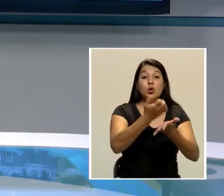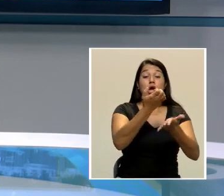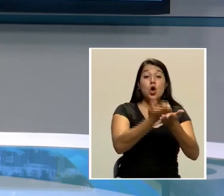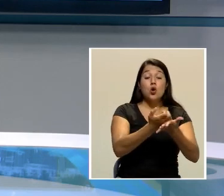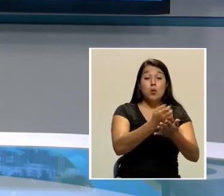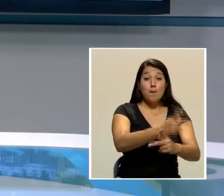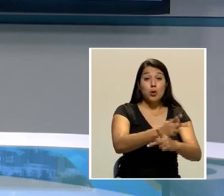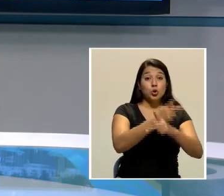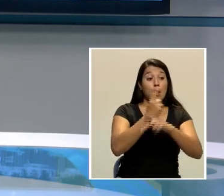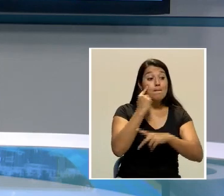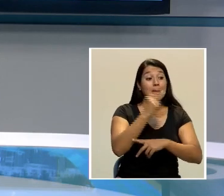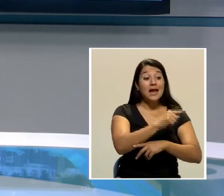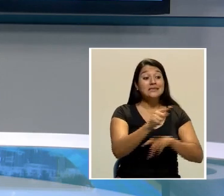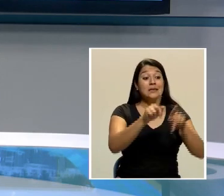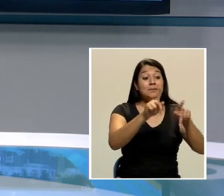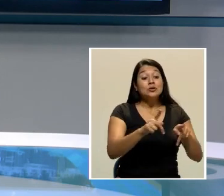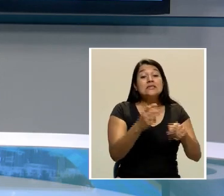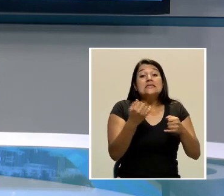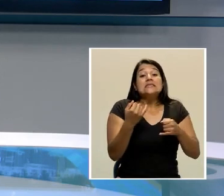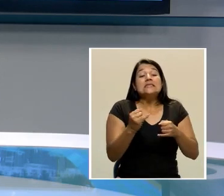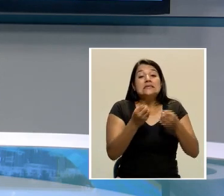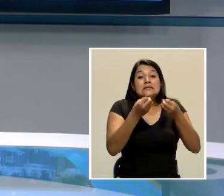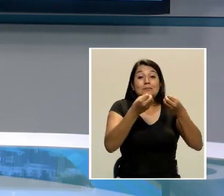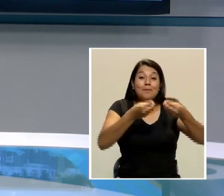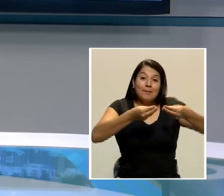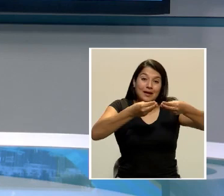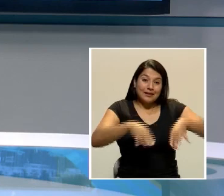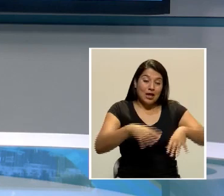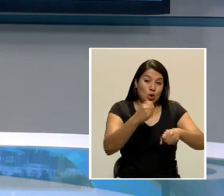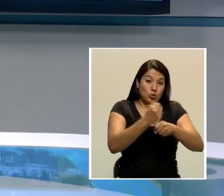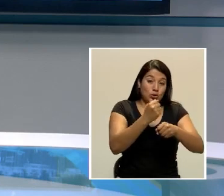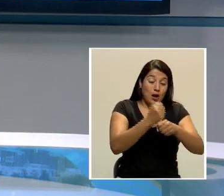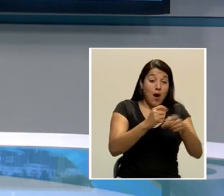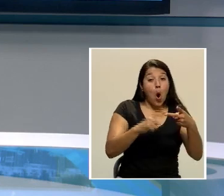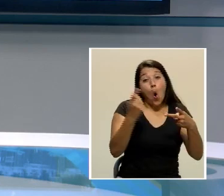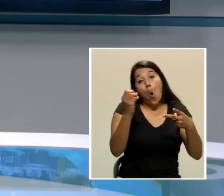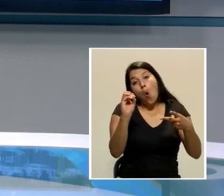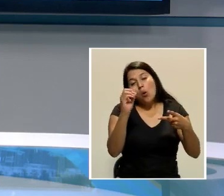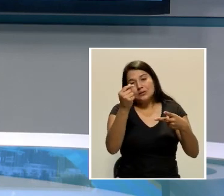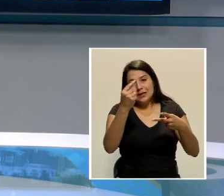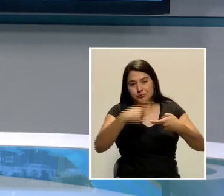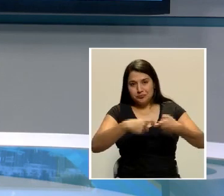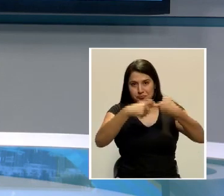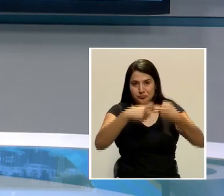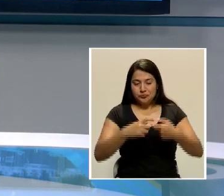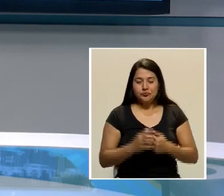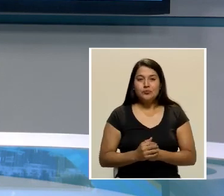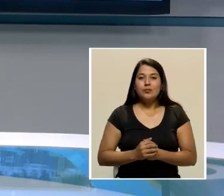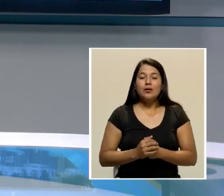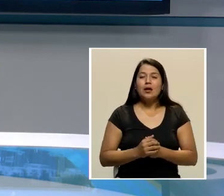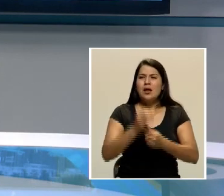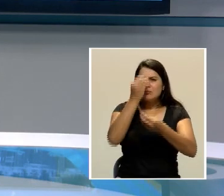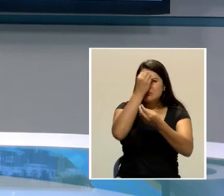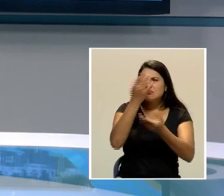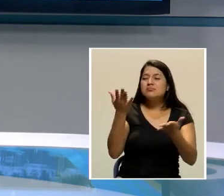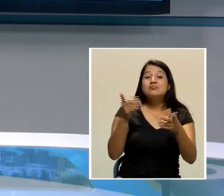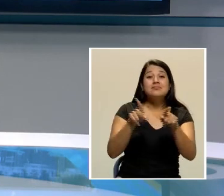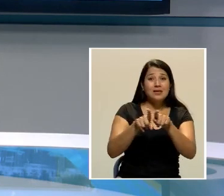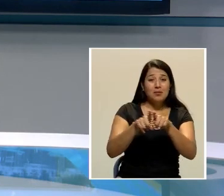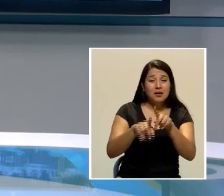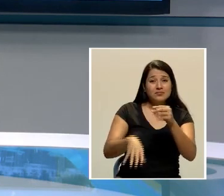a personas que perdieron su empleo o tienen el salario suspendido. Los anuncios incluyeron